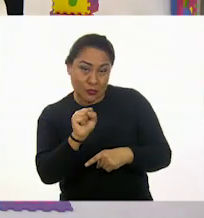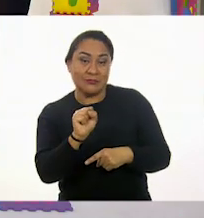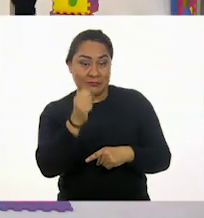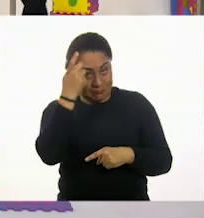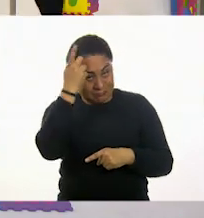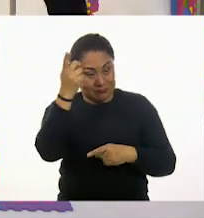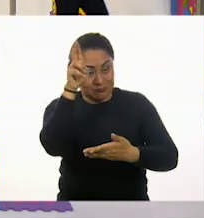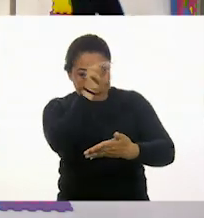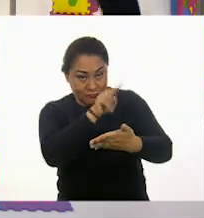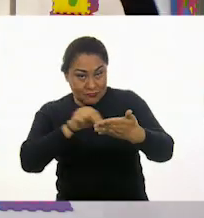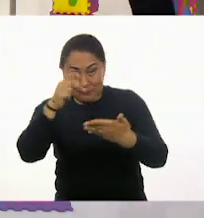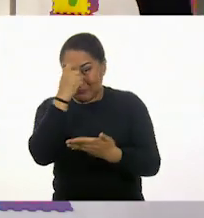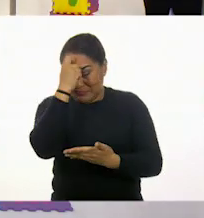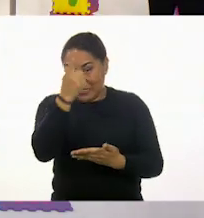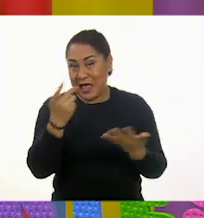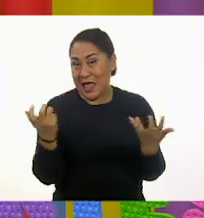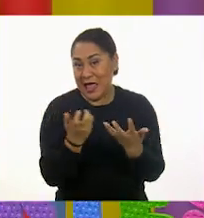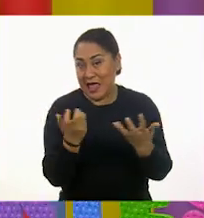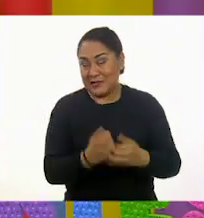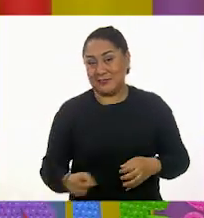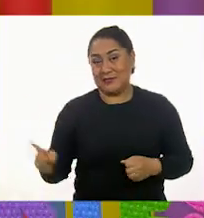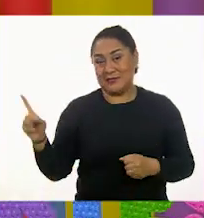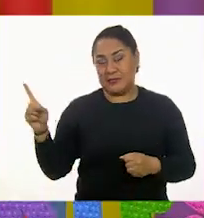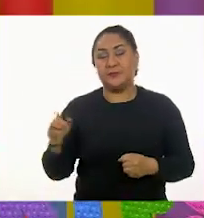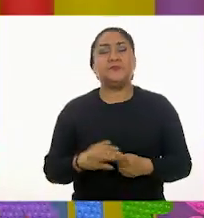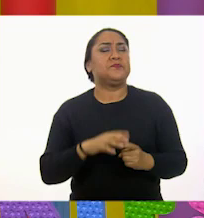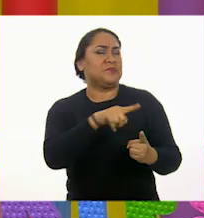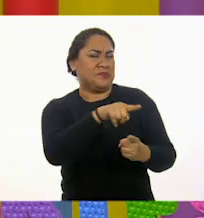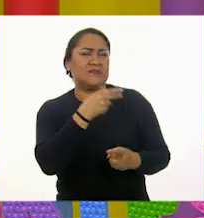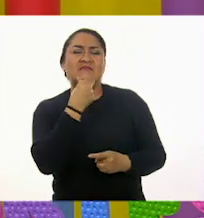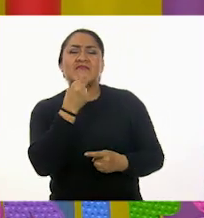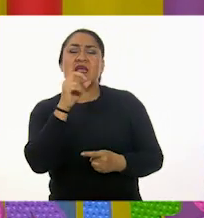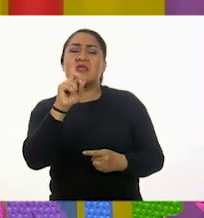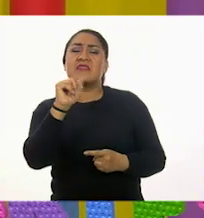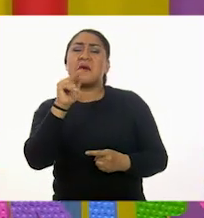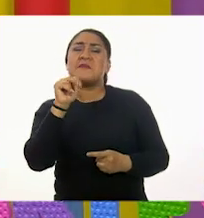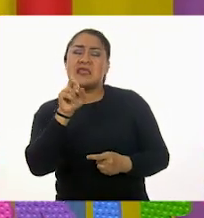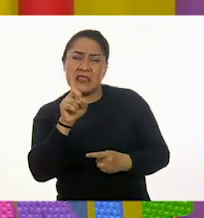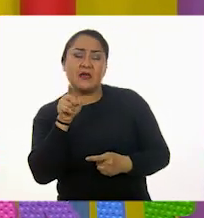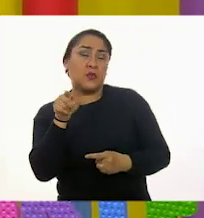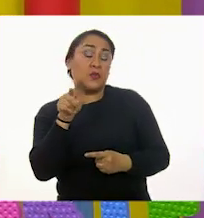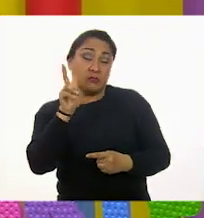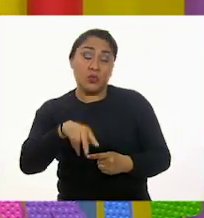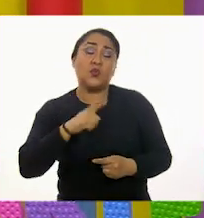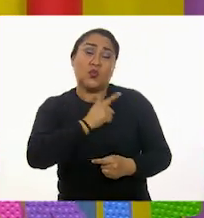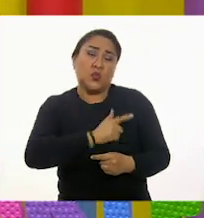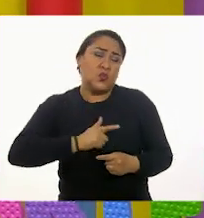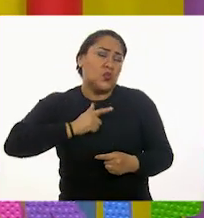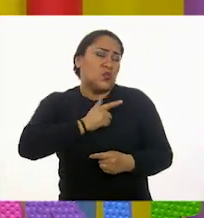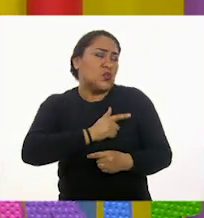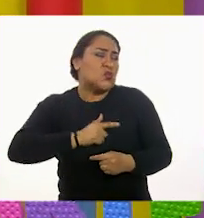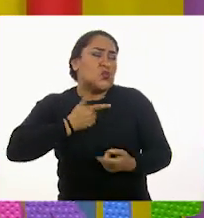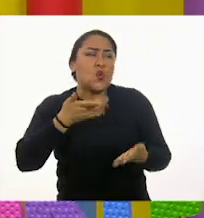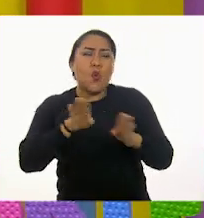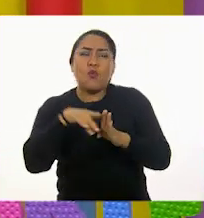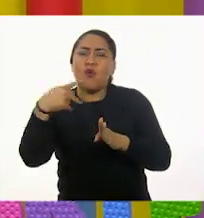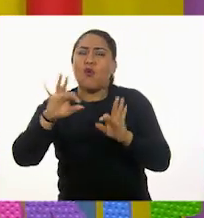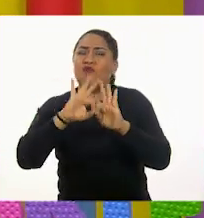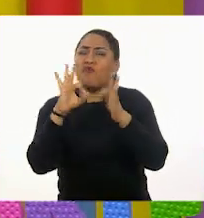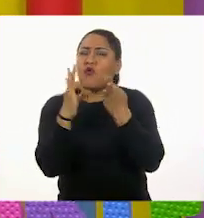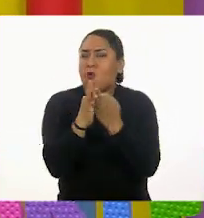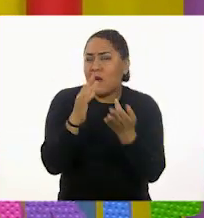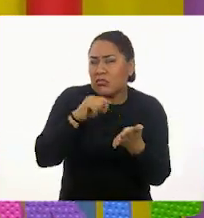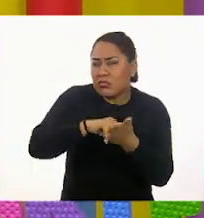muy bien. La voy de a Siqueiros. pegar. David Alfaro Siqueiros, a él le gustaban mucho estas técnicas,